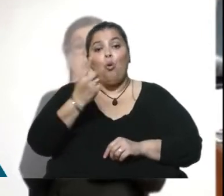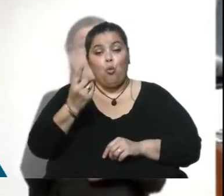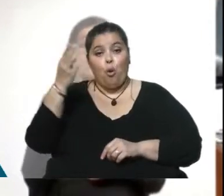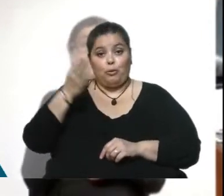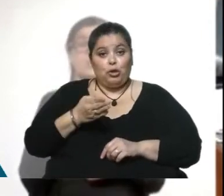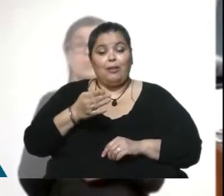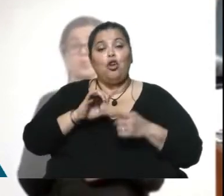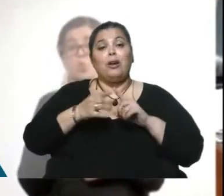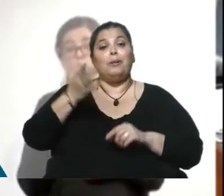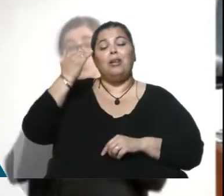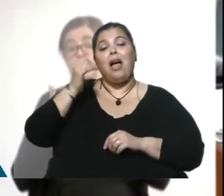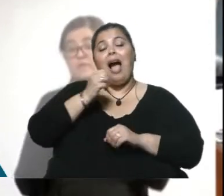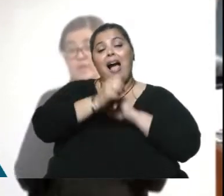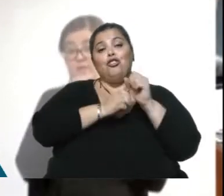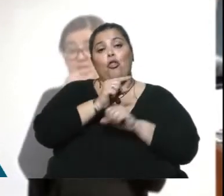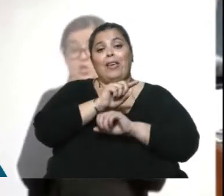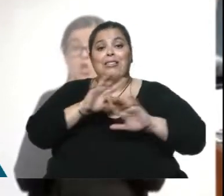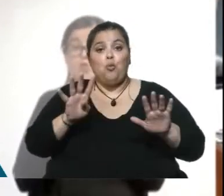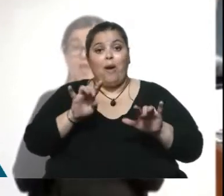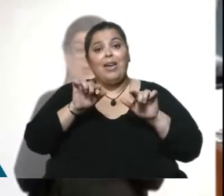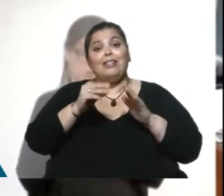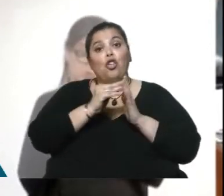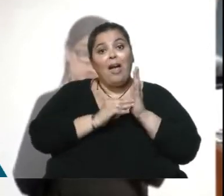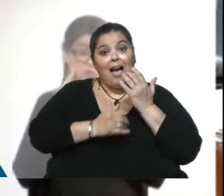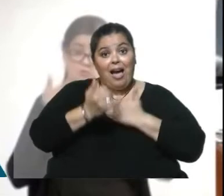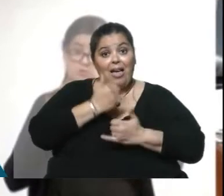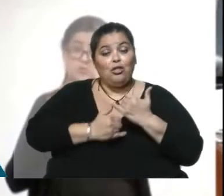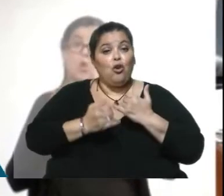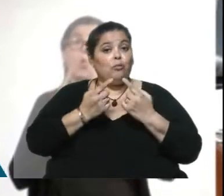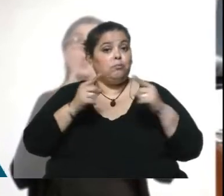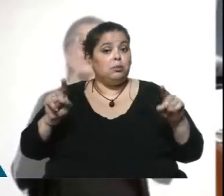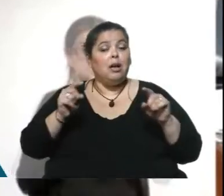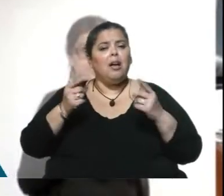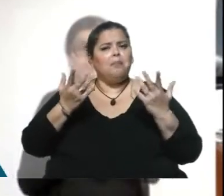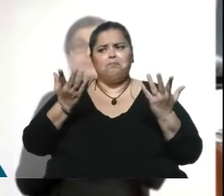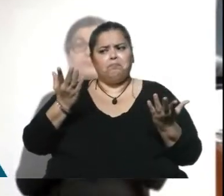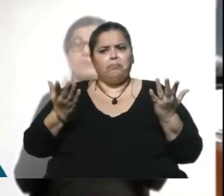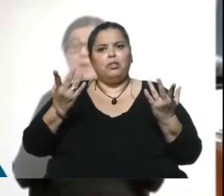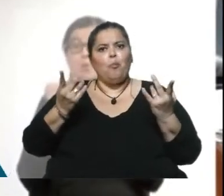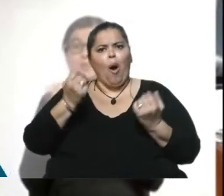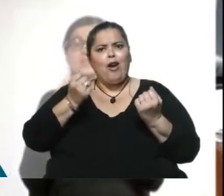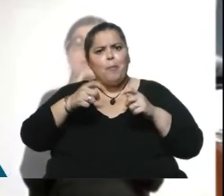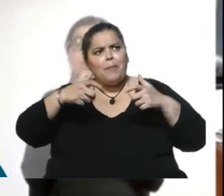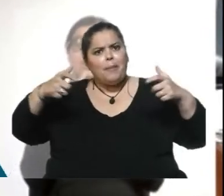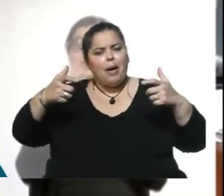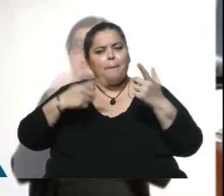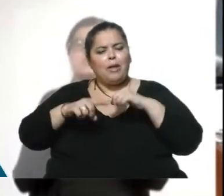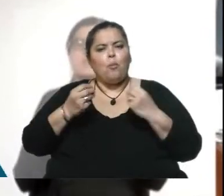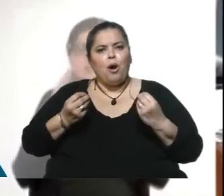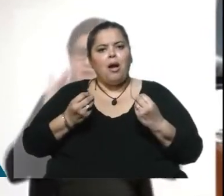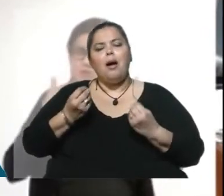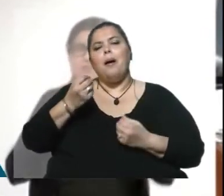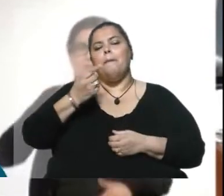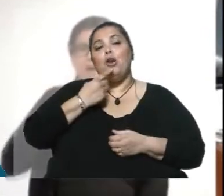respecto al 19 que estos datos contrastan con una economía en expansión la clave es la política salarial el